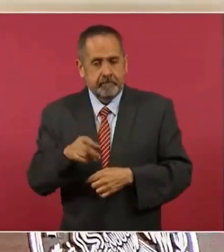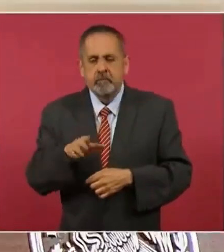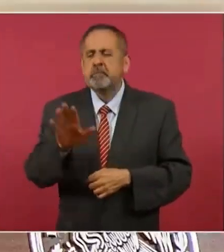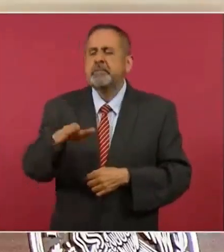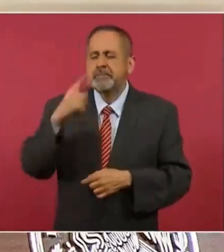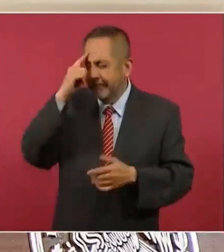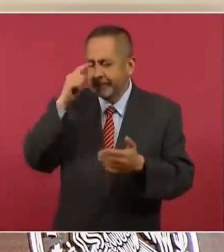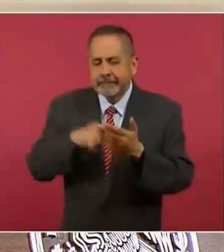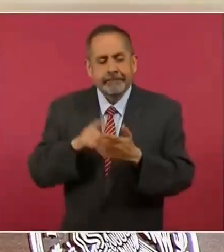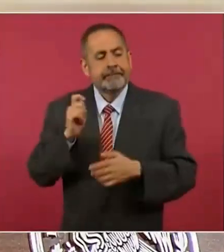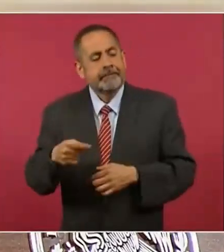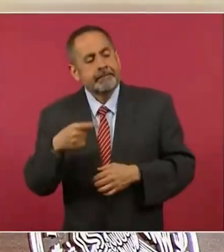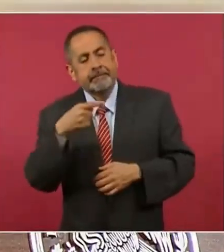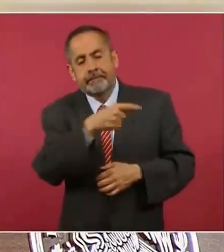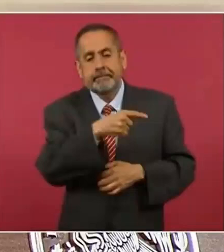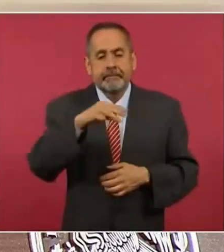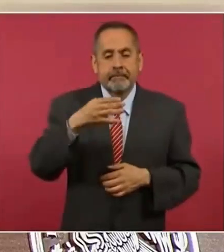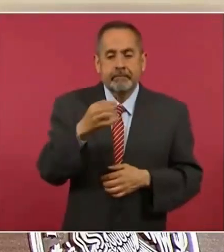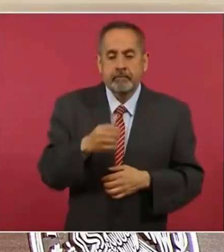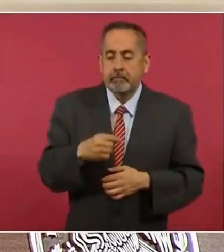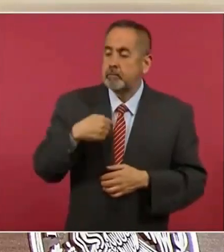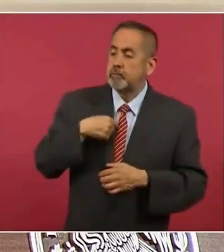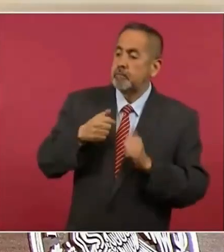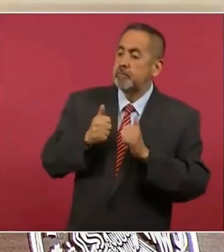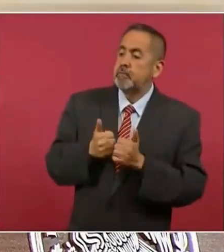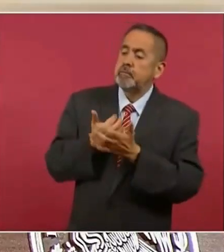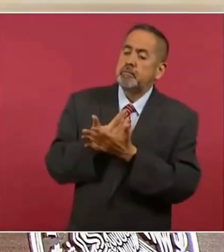cree? Me tuvieron esperando,